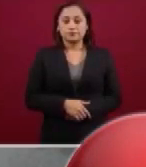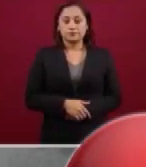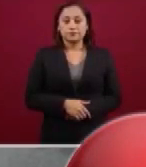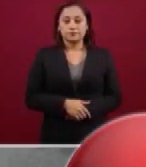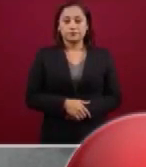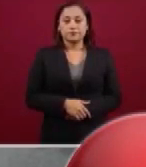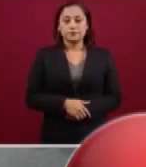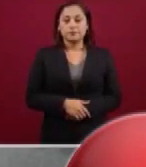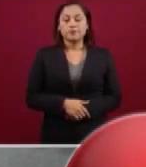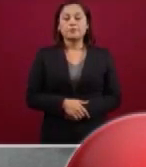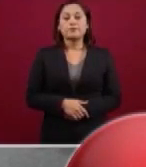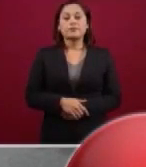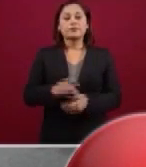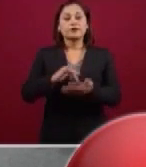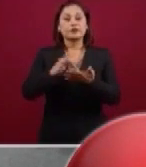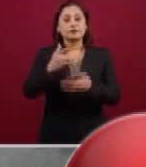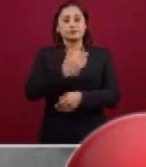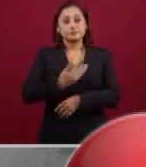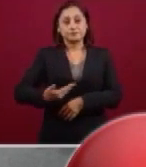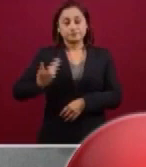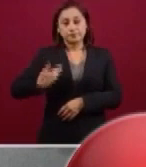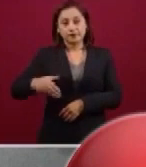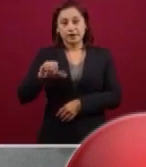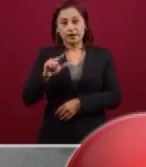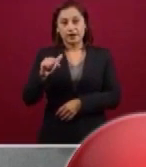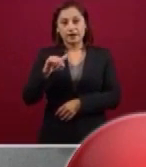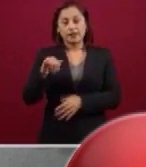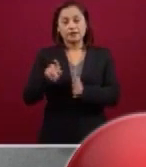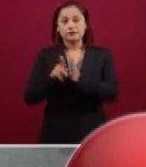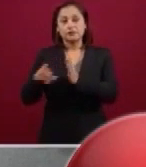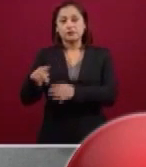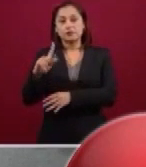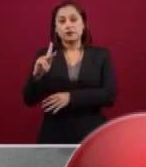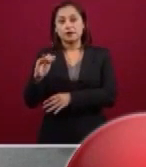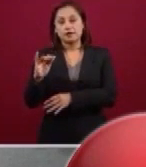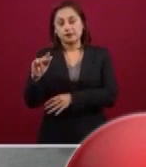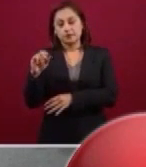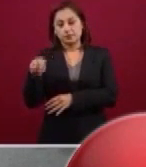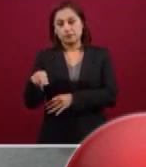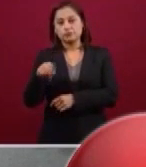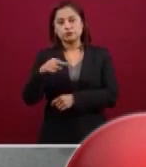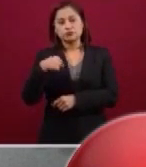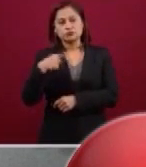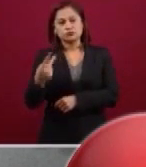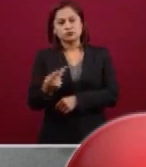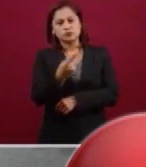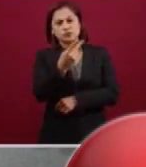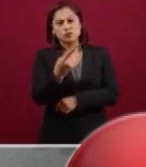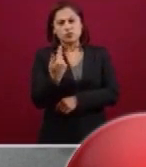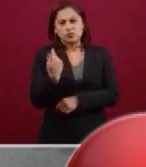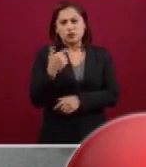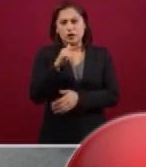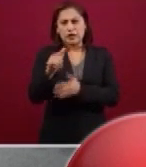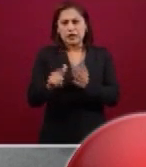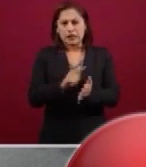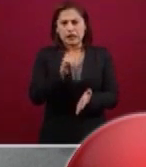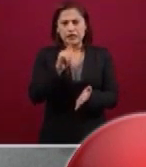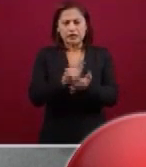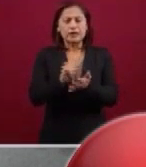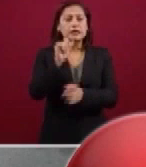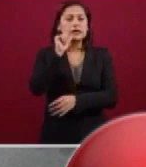Gracias, señor presidente. Buen día. Alejandro Lelo, de la Red Grupo Cantón. Preguntarle al presidente sobre la ley que se acaba de aprobar ayer en